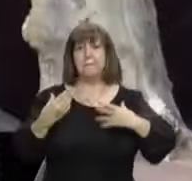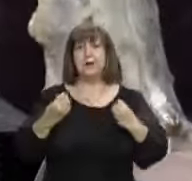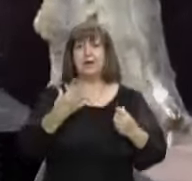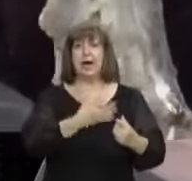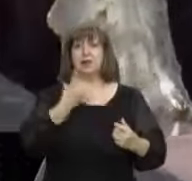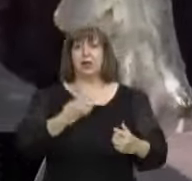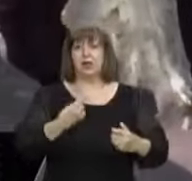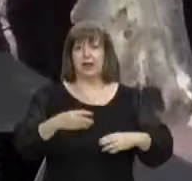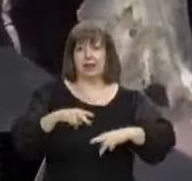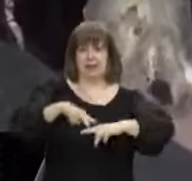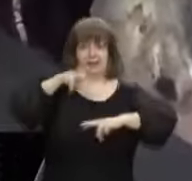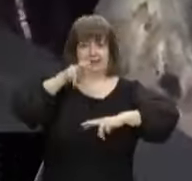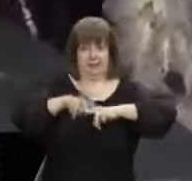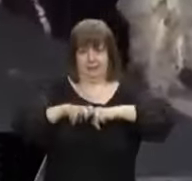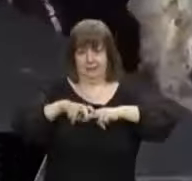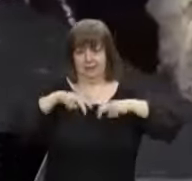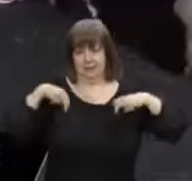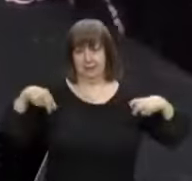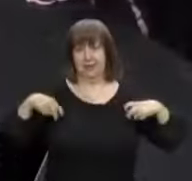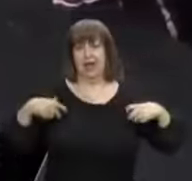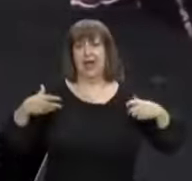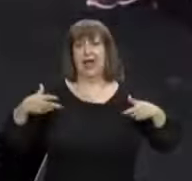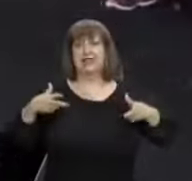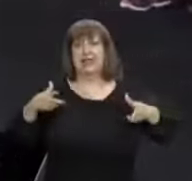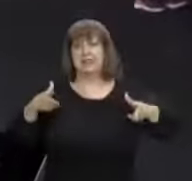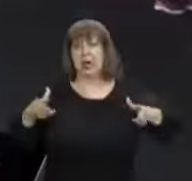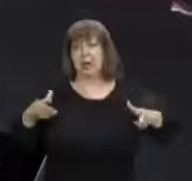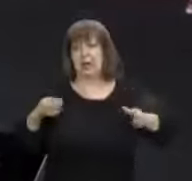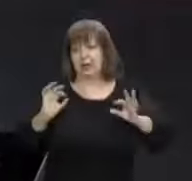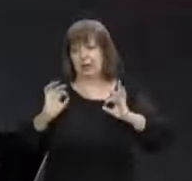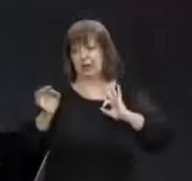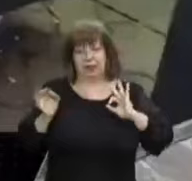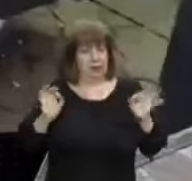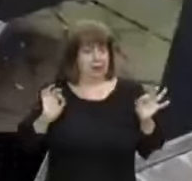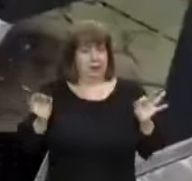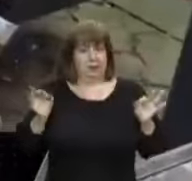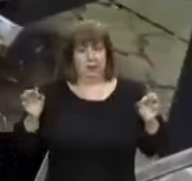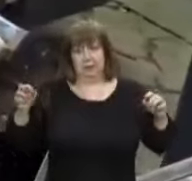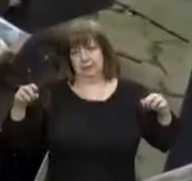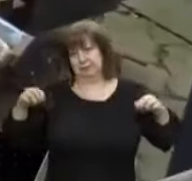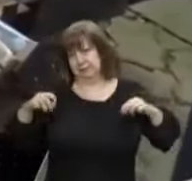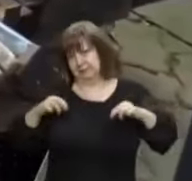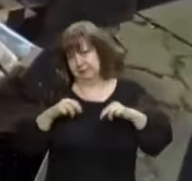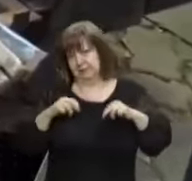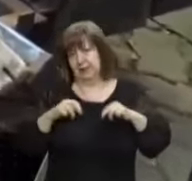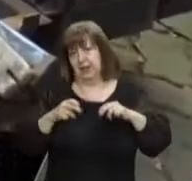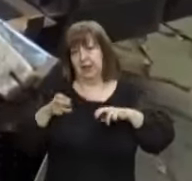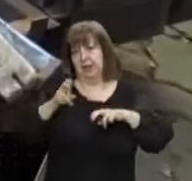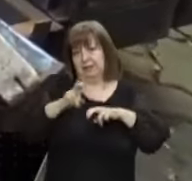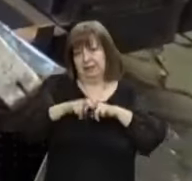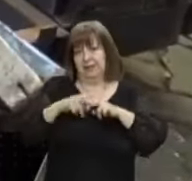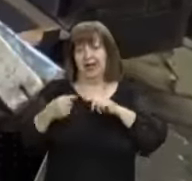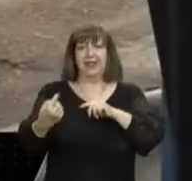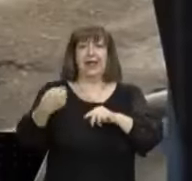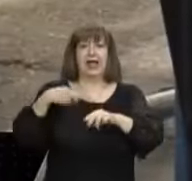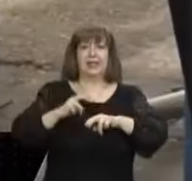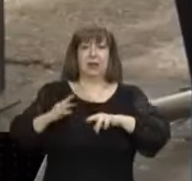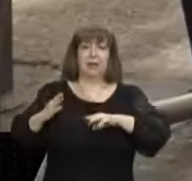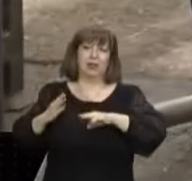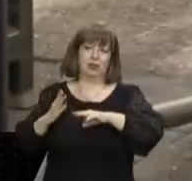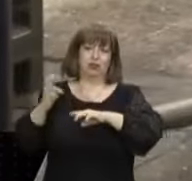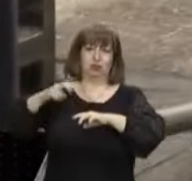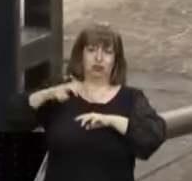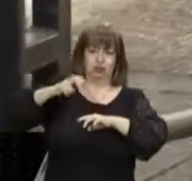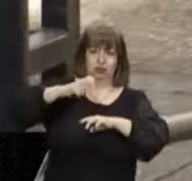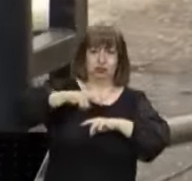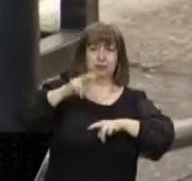las autoridades, porque estacionan por calle 9 de Julio, atraviesan todo el pasaje San Martín, ingresan directamente al palco,